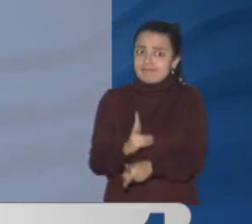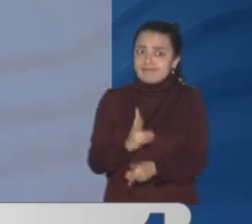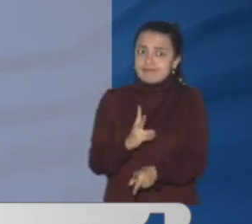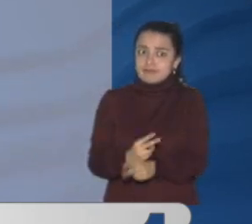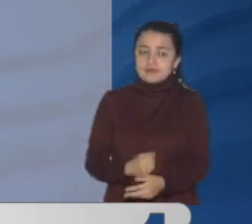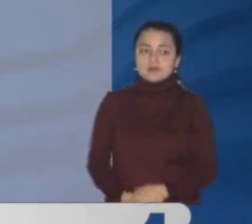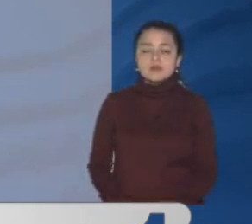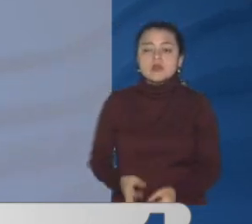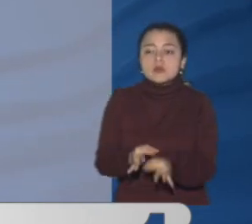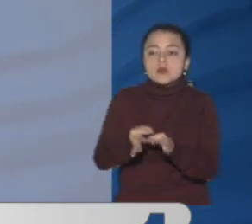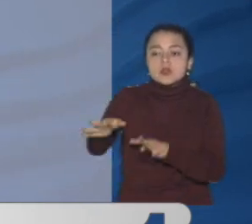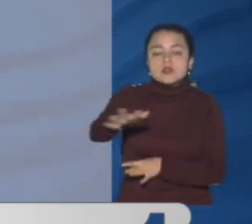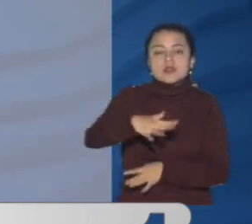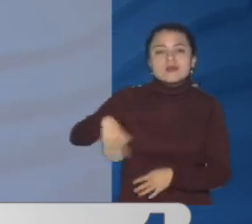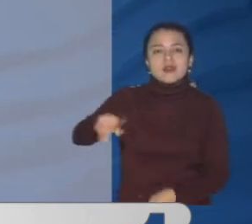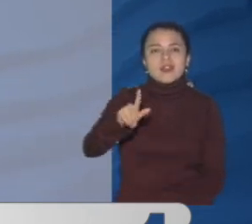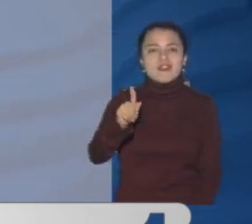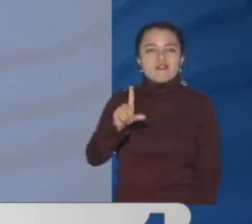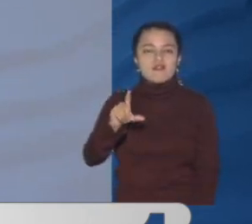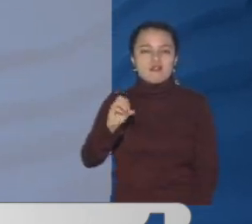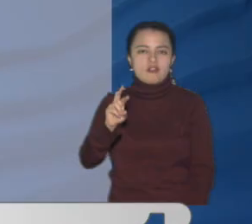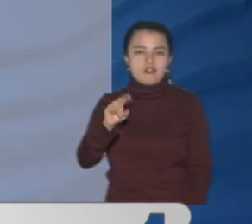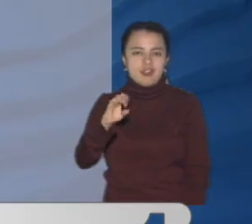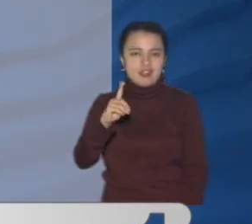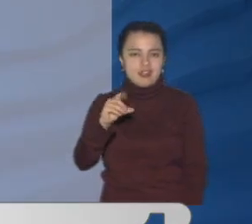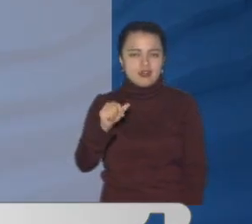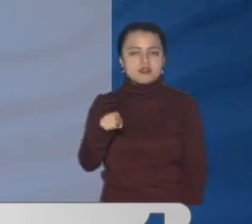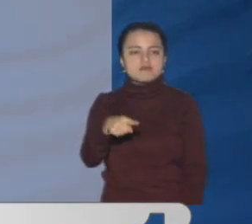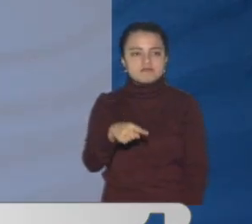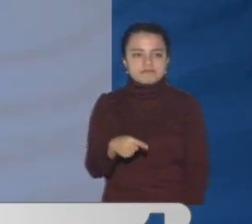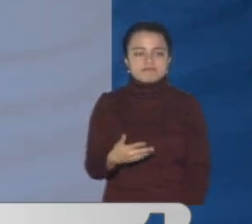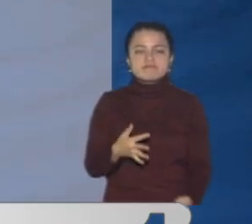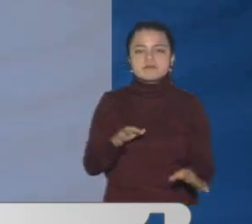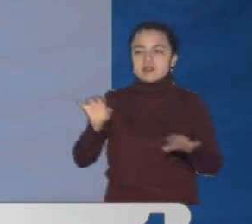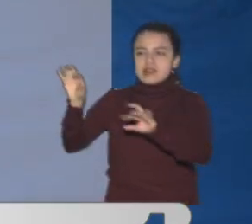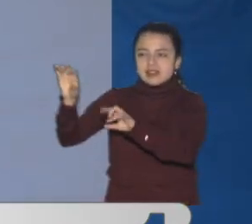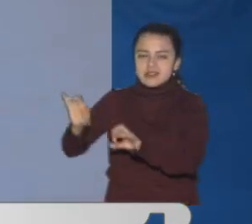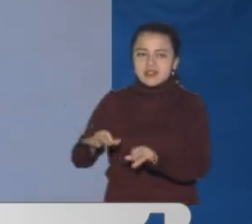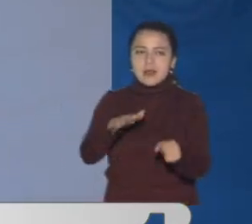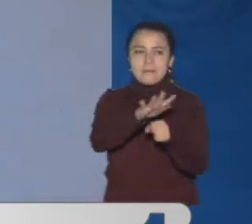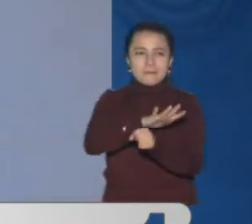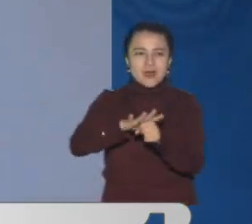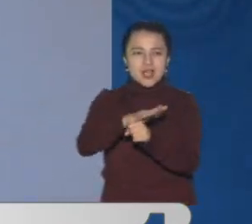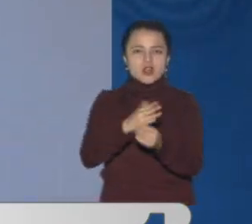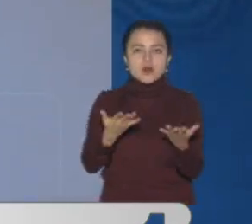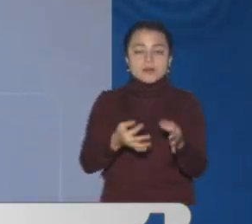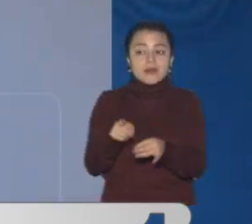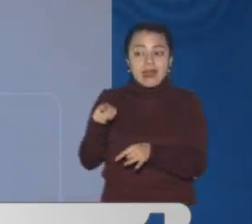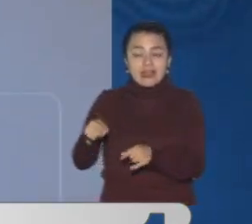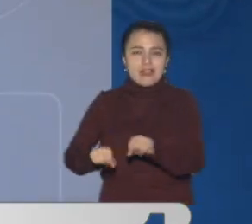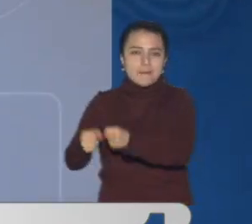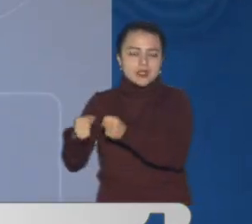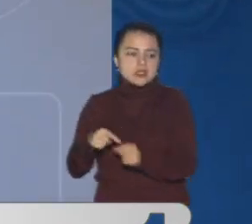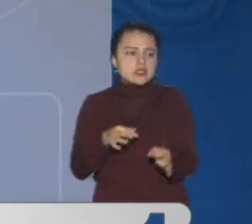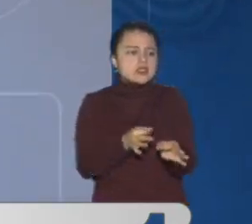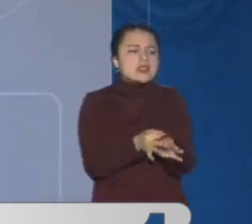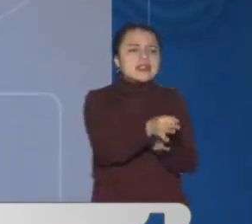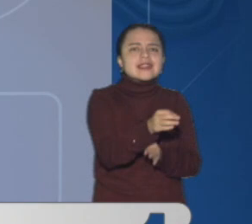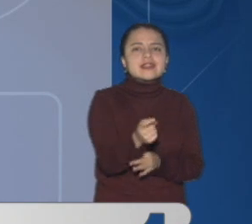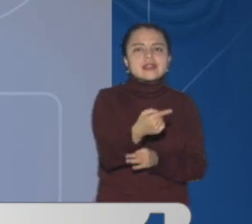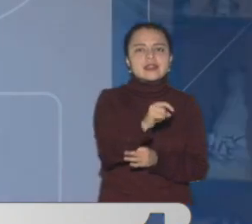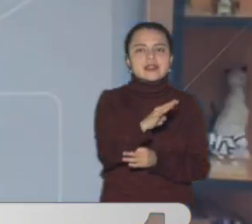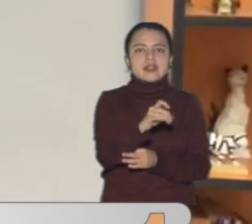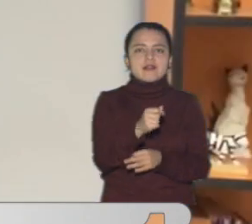Florida se presenta la creciente de la sequía Cari Sucio afectando diferentes barrios del municipio. En Ginebra, la creciente de la quebrada